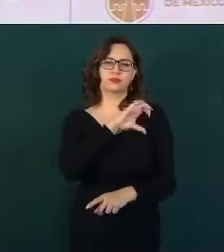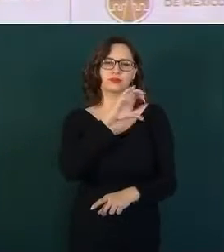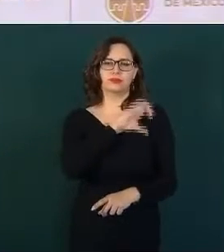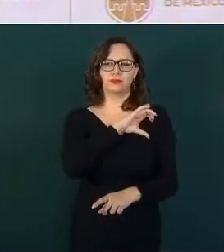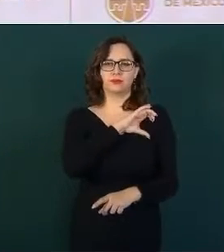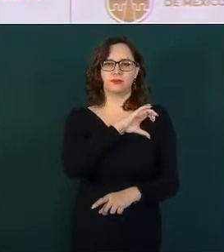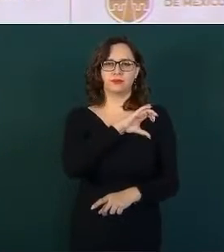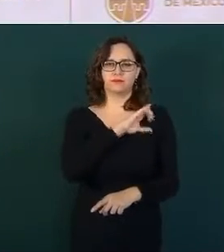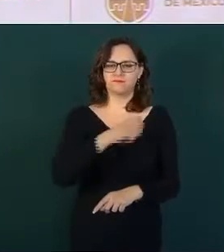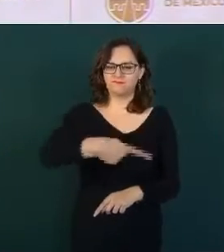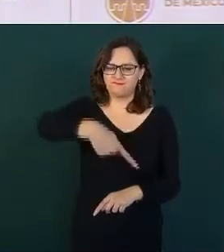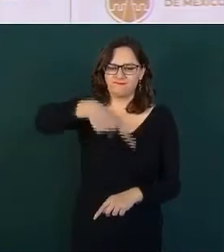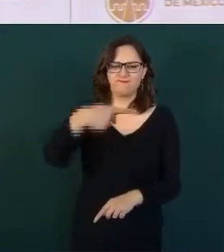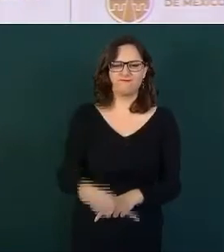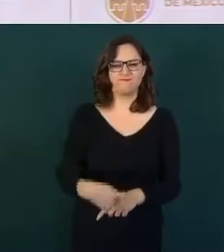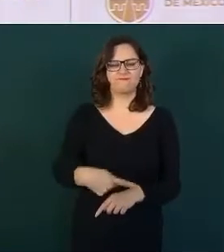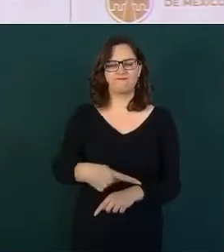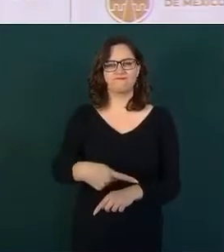a nuestra patria.